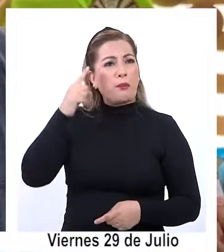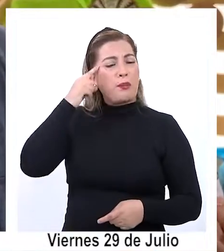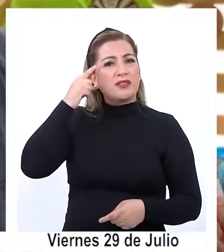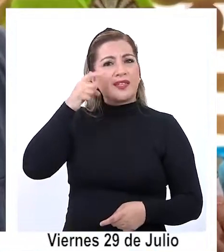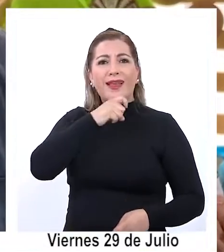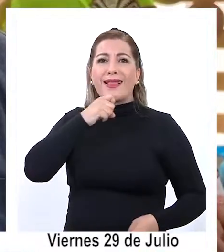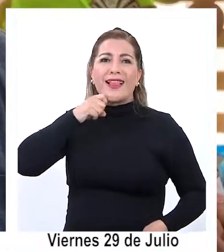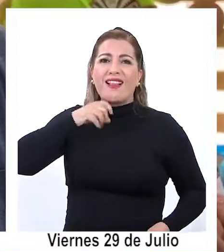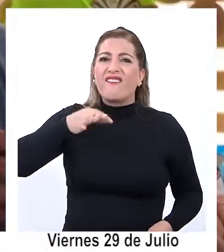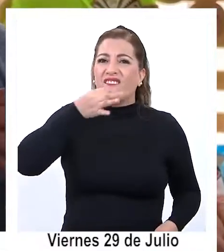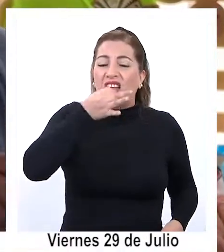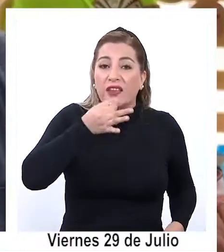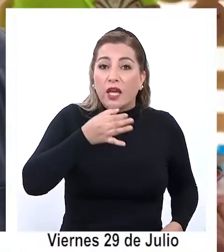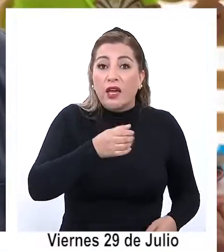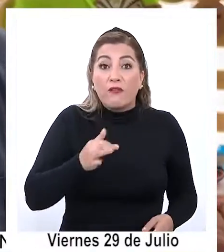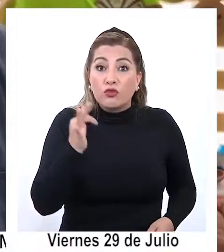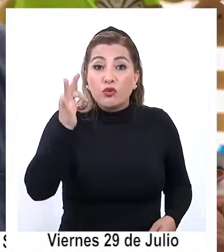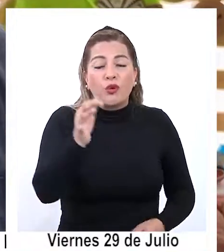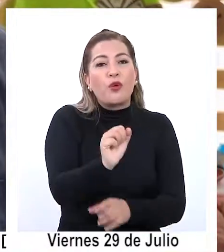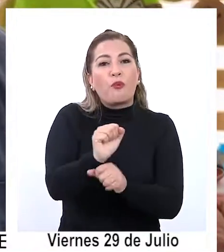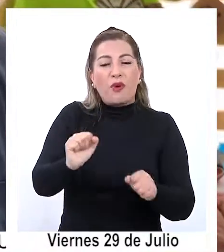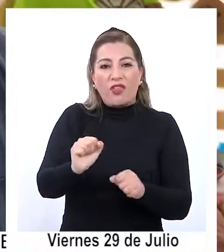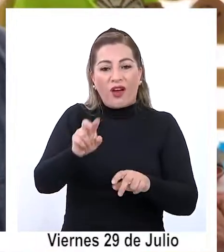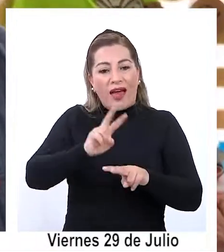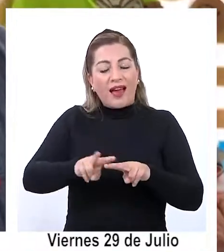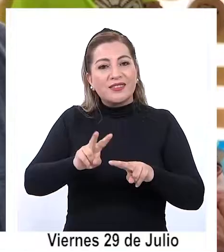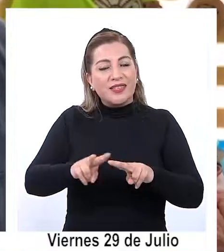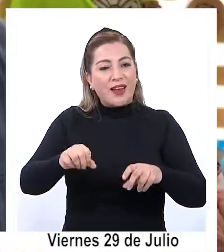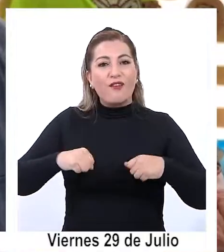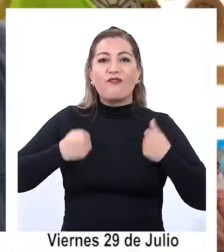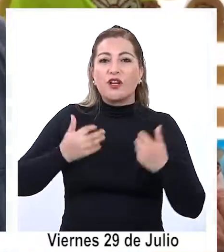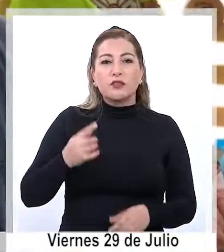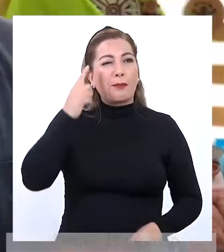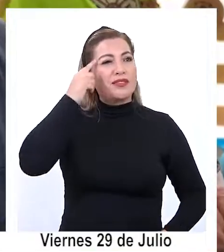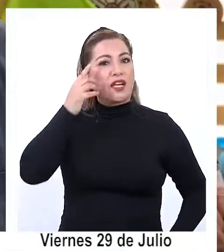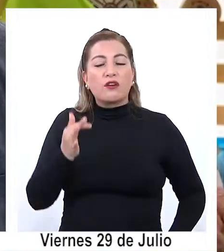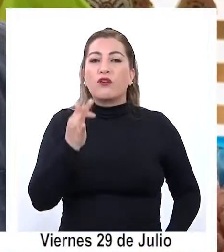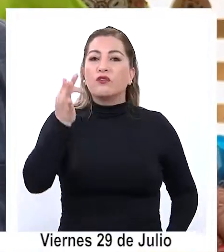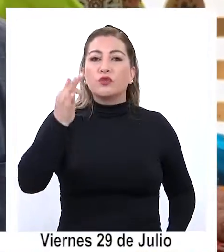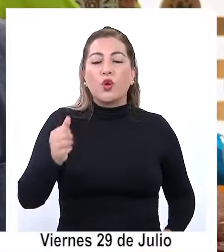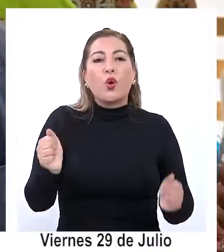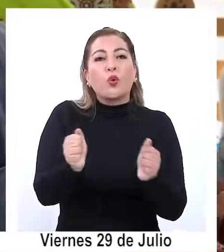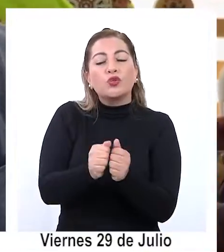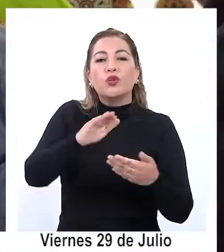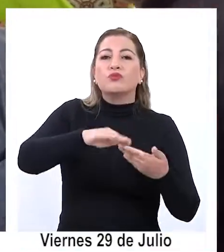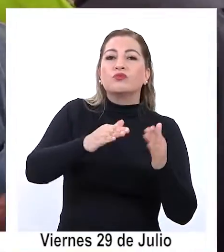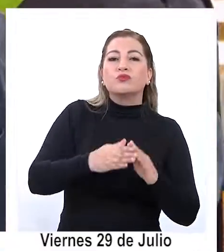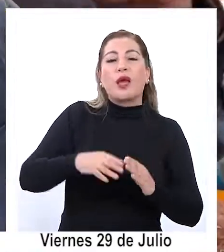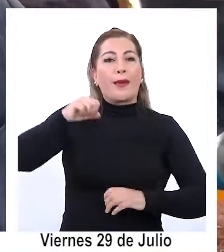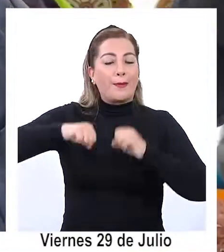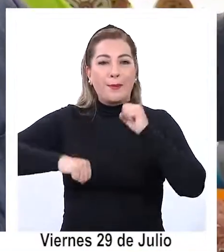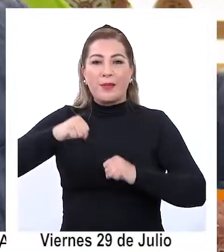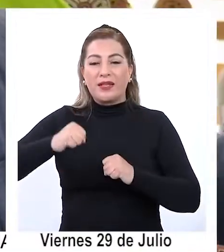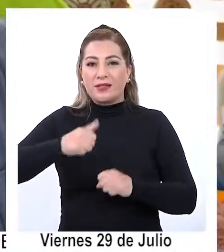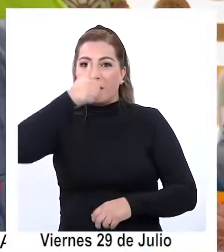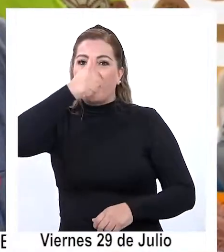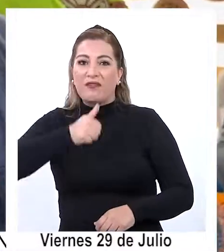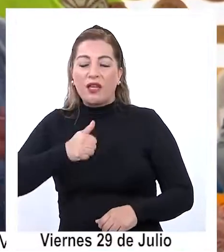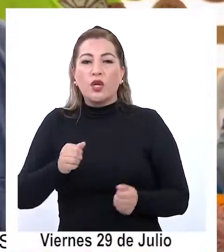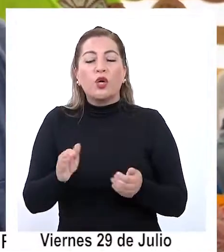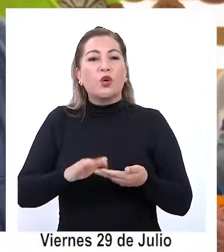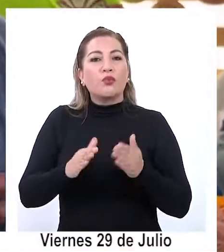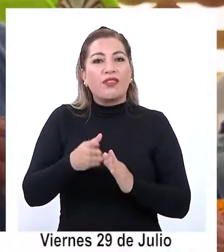desierto verde? No puedo, así que tenemos que hacer esfuerzo, tenemos que mirar al futuro, pero con la comunidad, con el mundo privado, con las comunidades